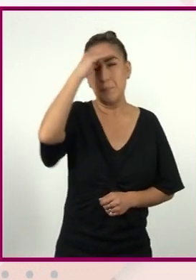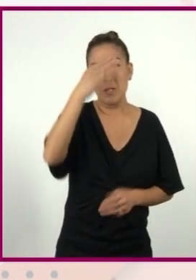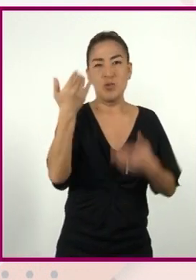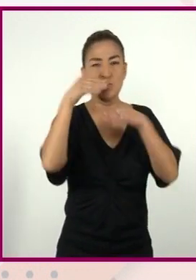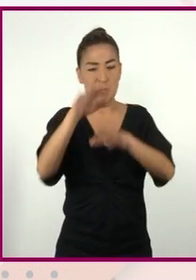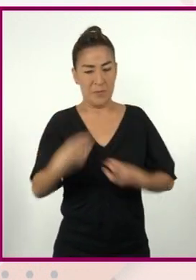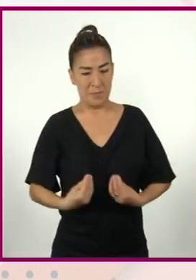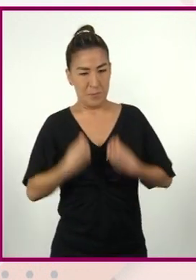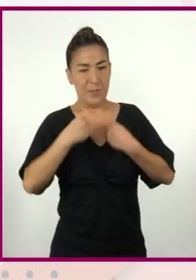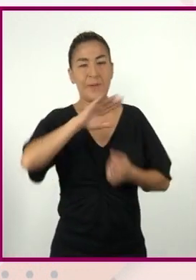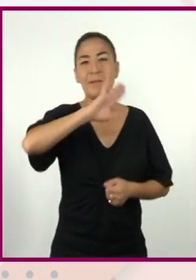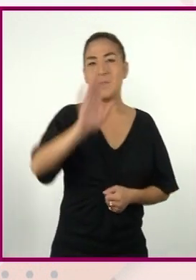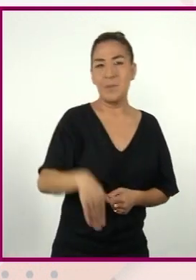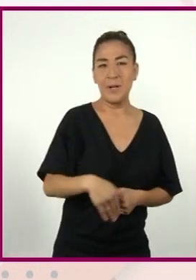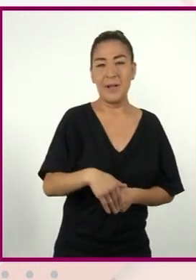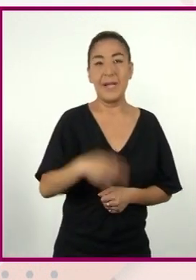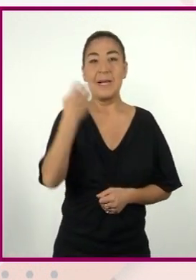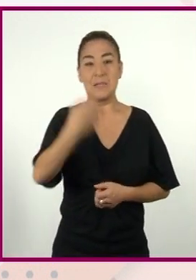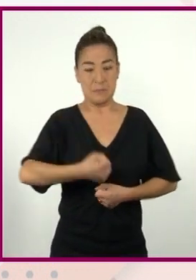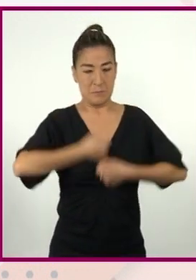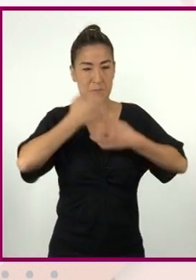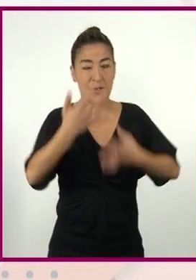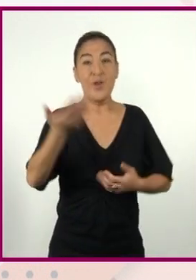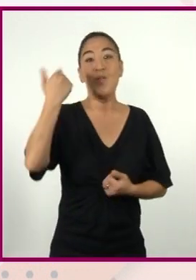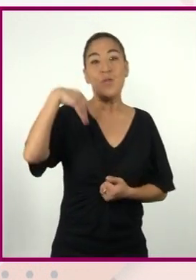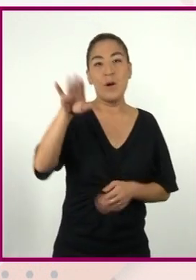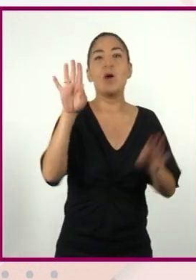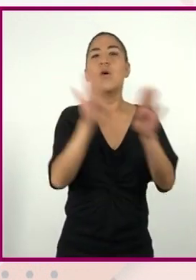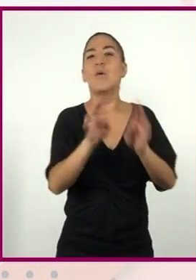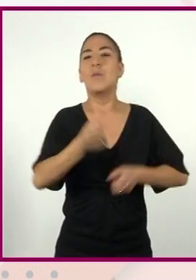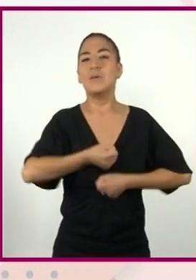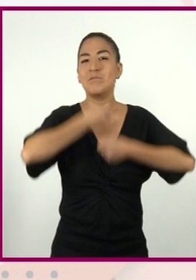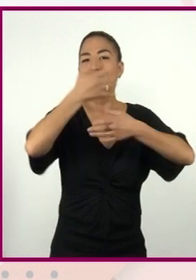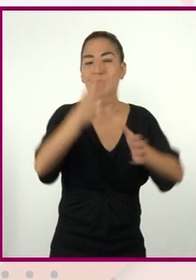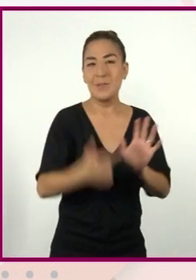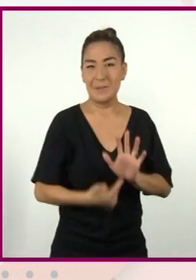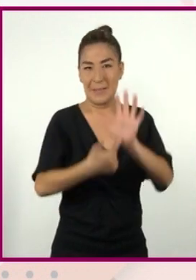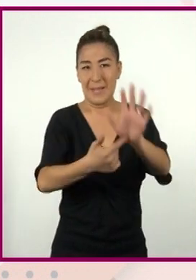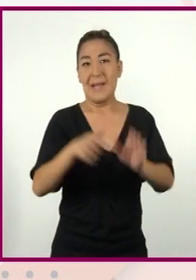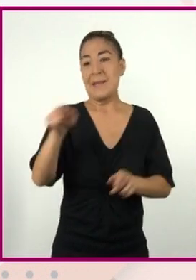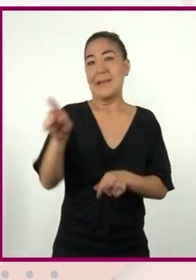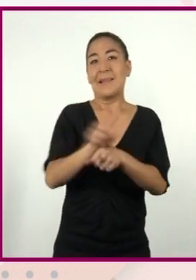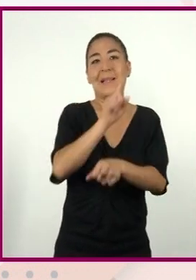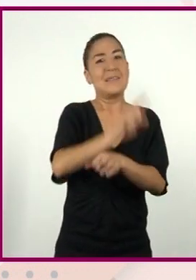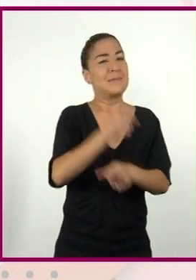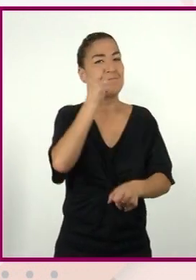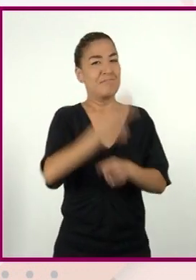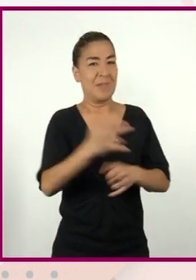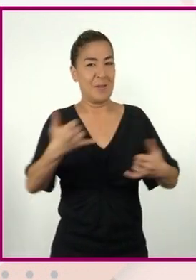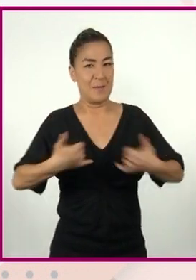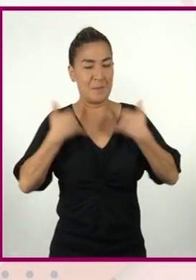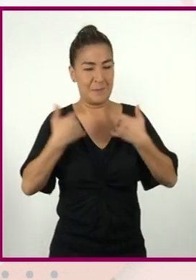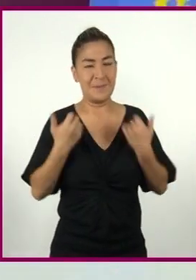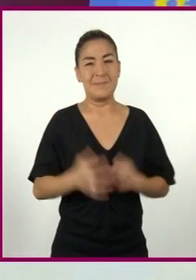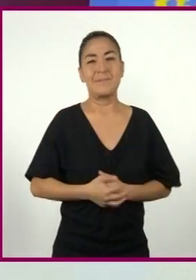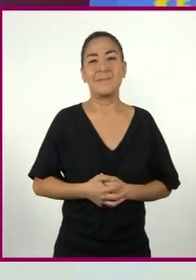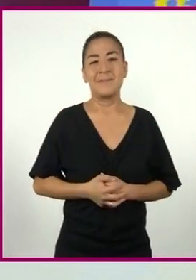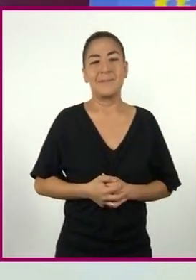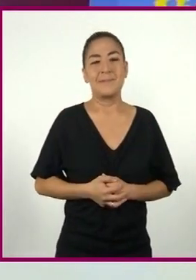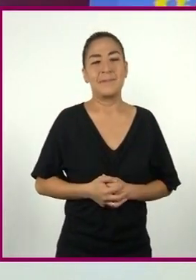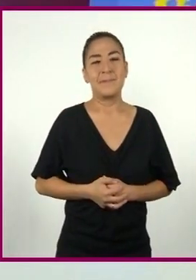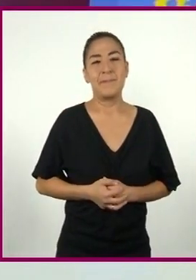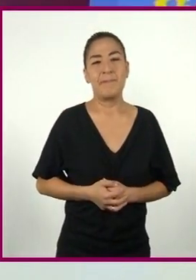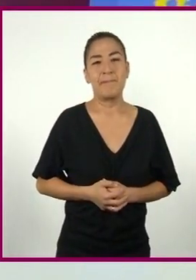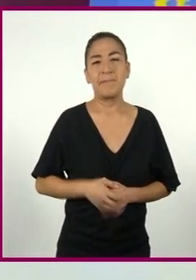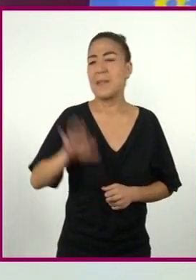muerte. La poesía fue una forma de expresión que adoptó de joven. Profesora, yo